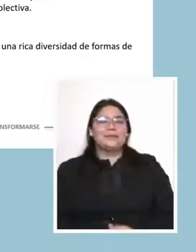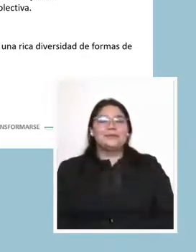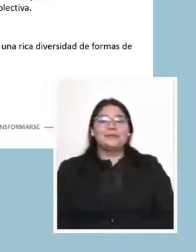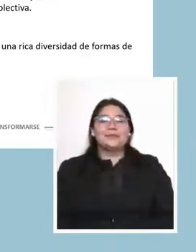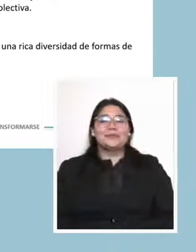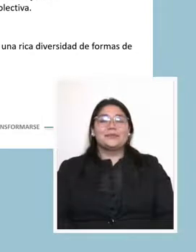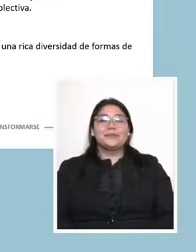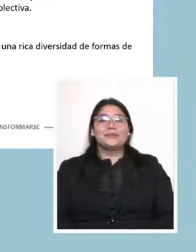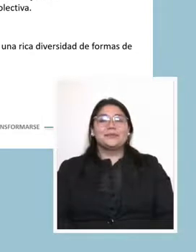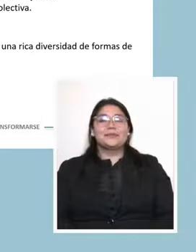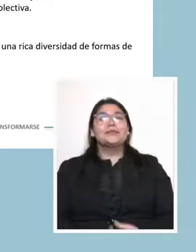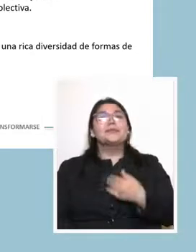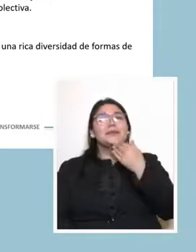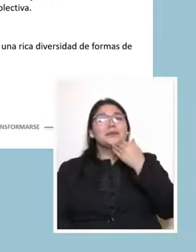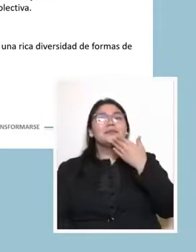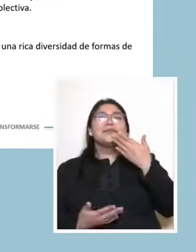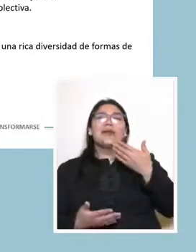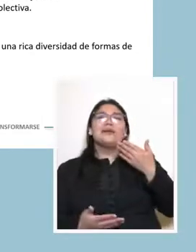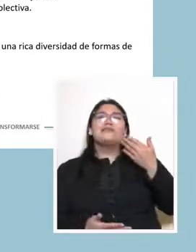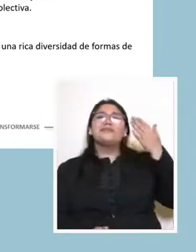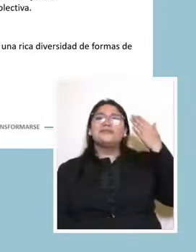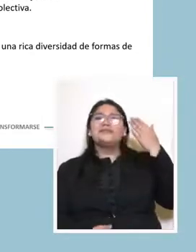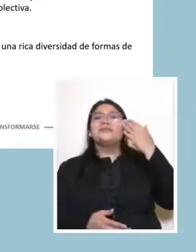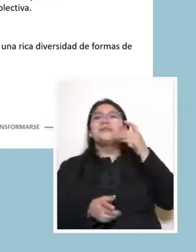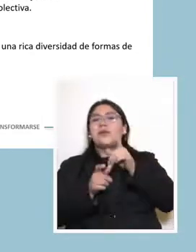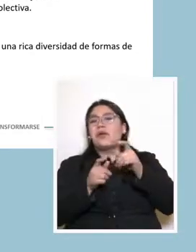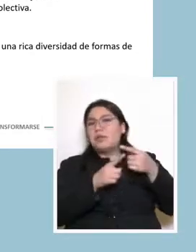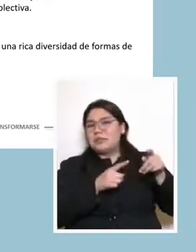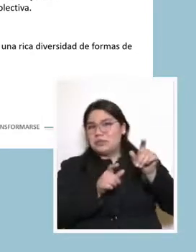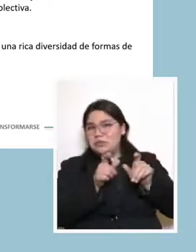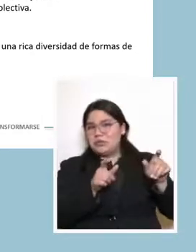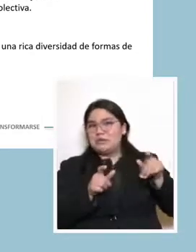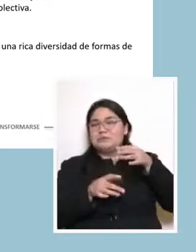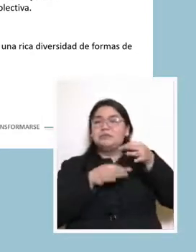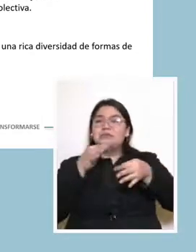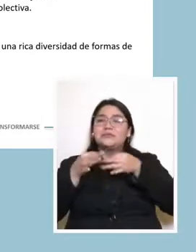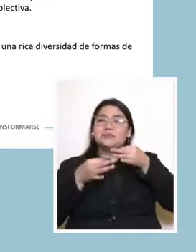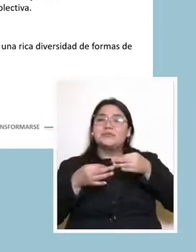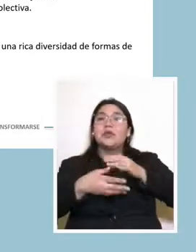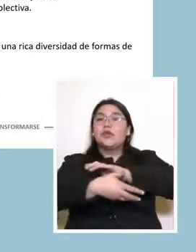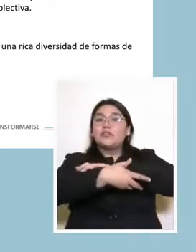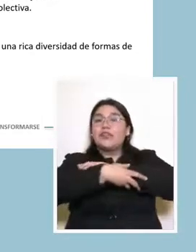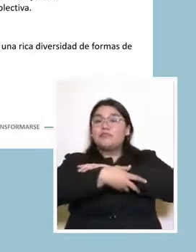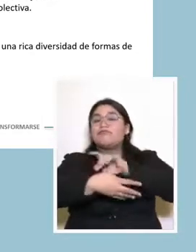Y muchos han referido ya al tema del contrato social y a los futuros, nada más indicar que el